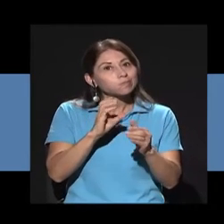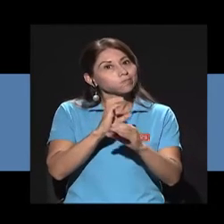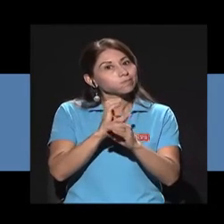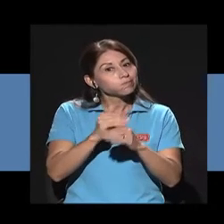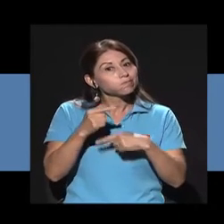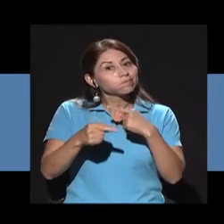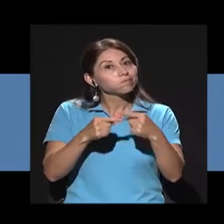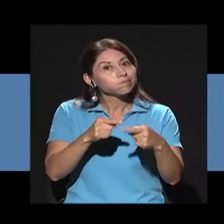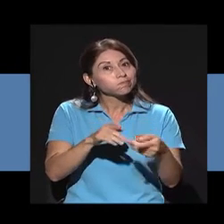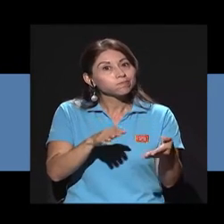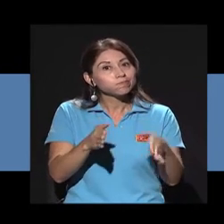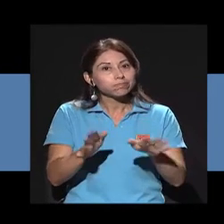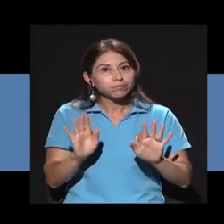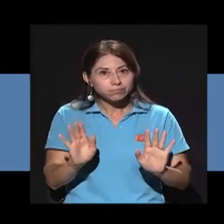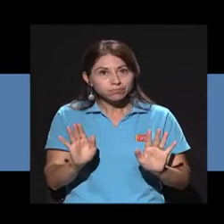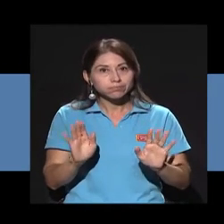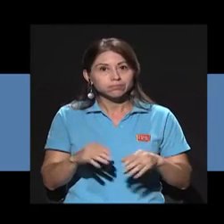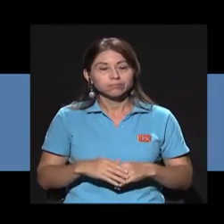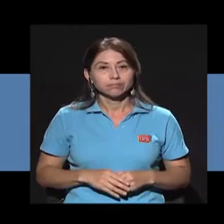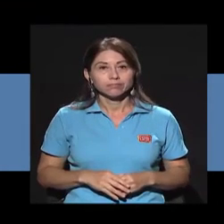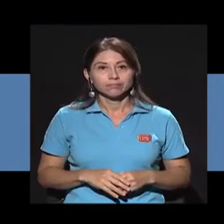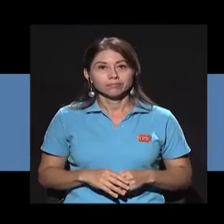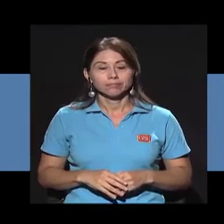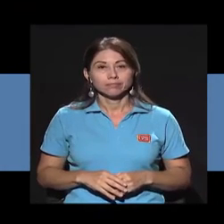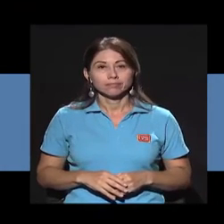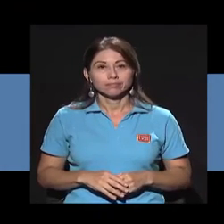los días contados.